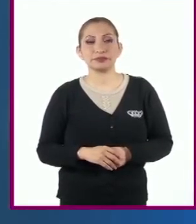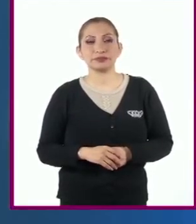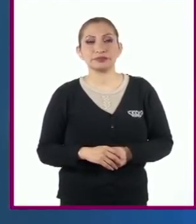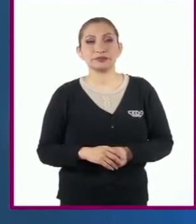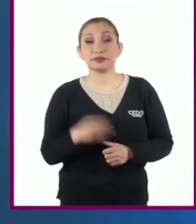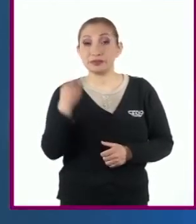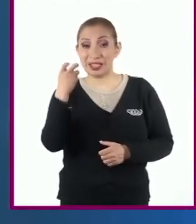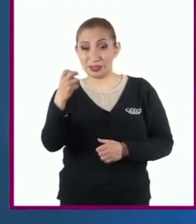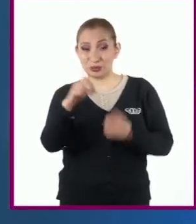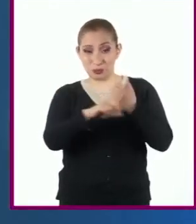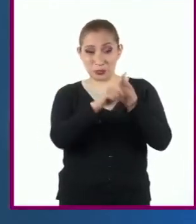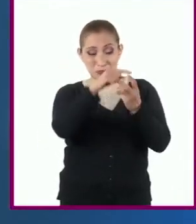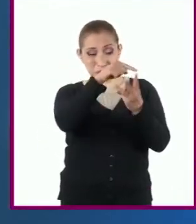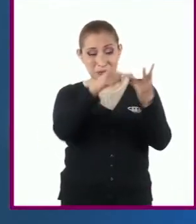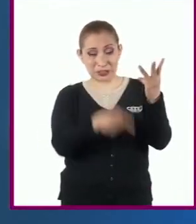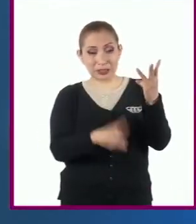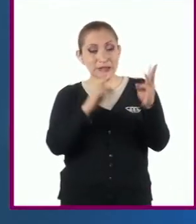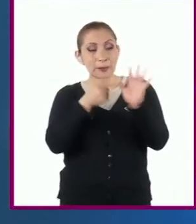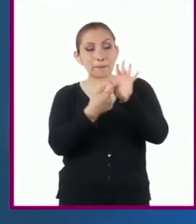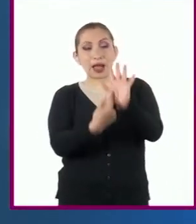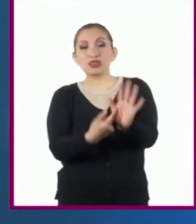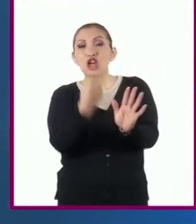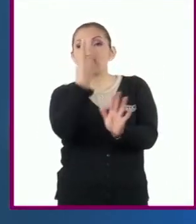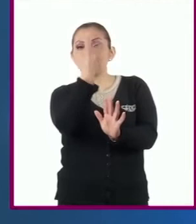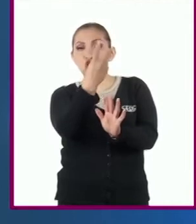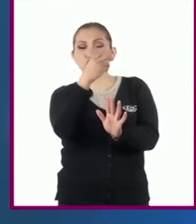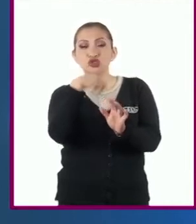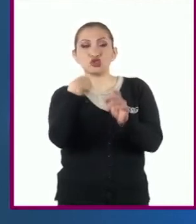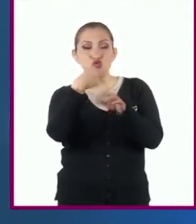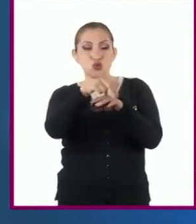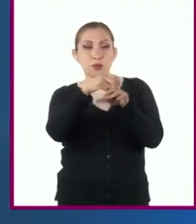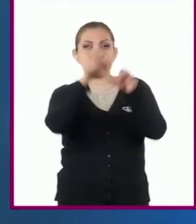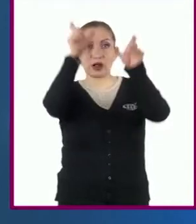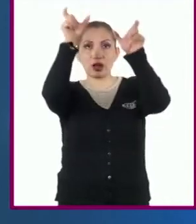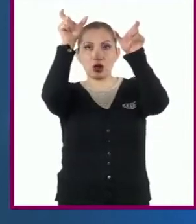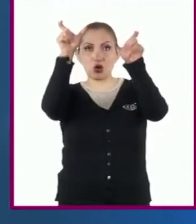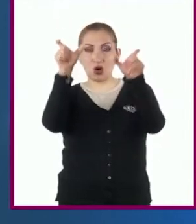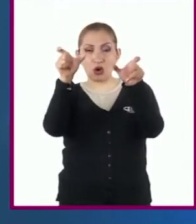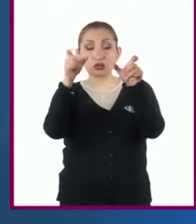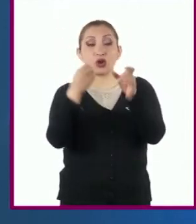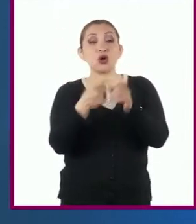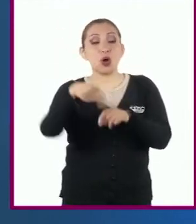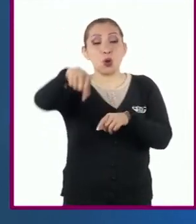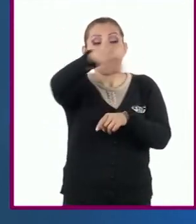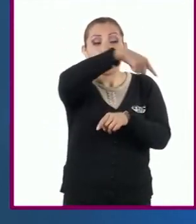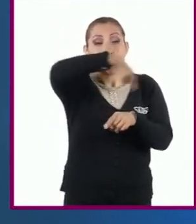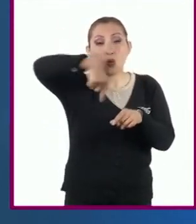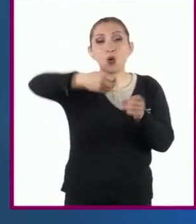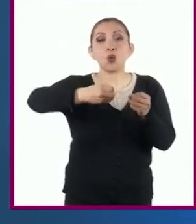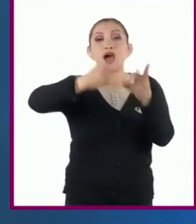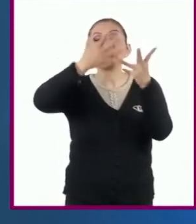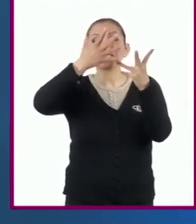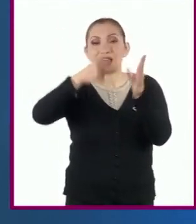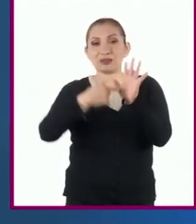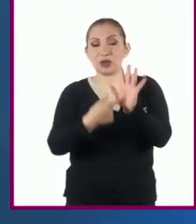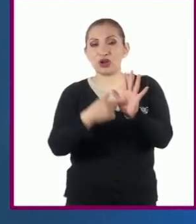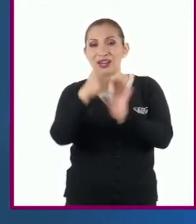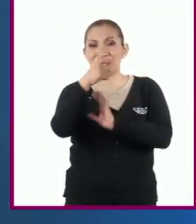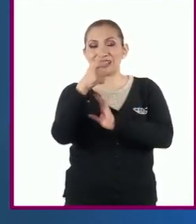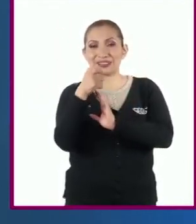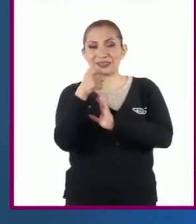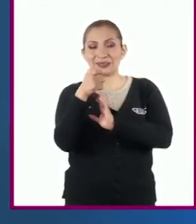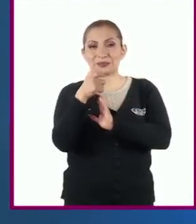En esta situación se presentan dos magnitudes, el número de vueltas que representamos con